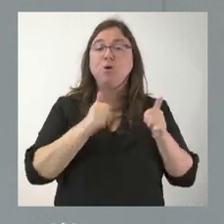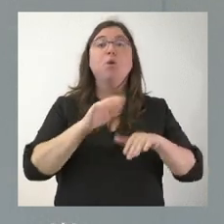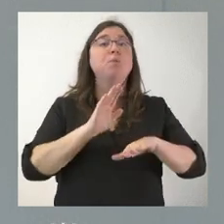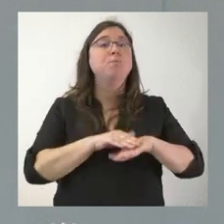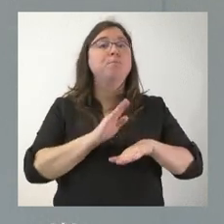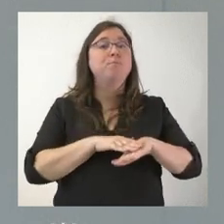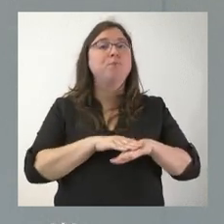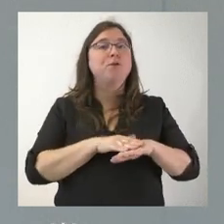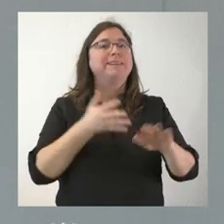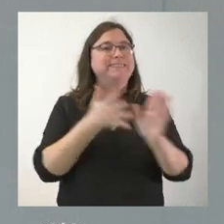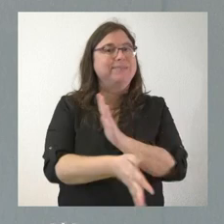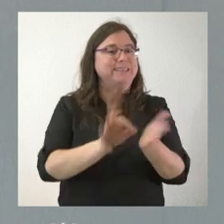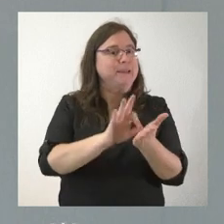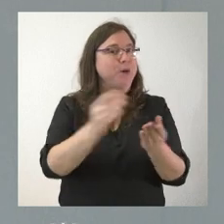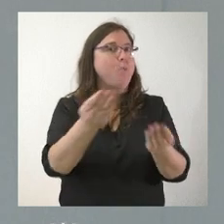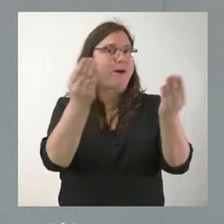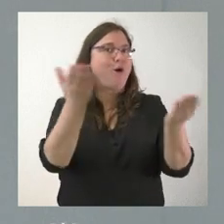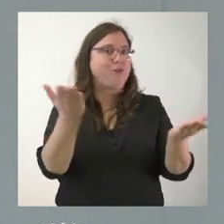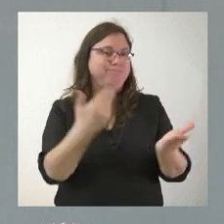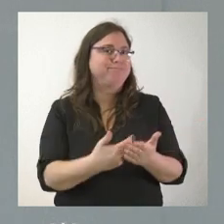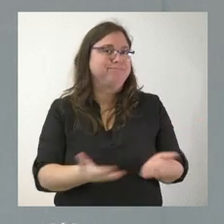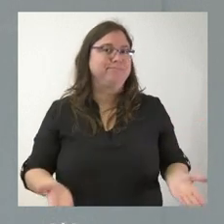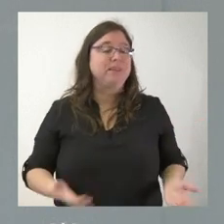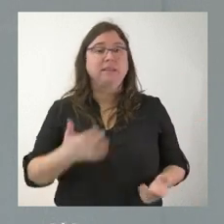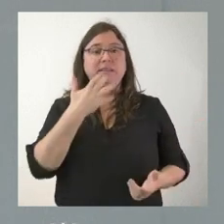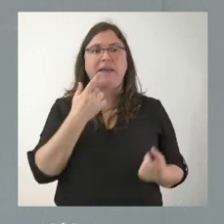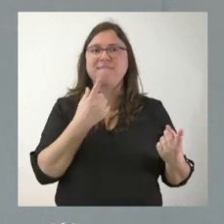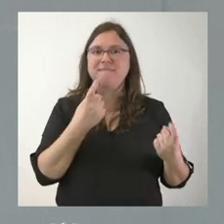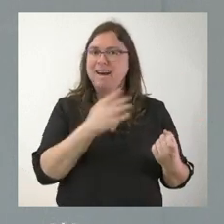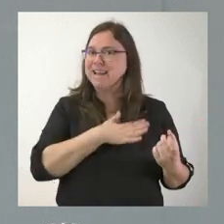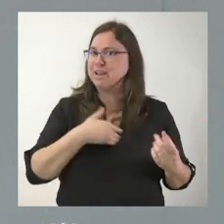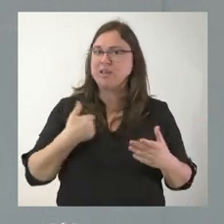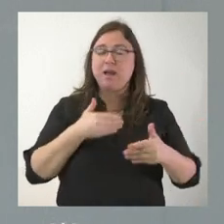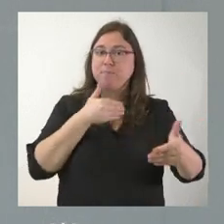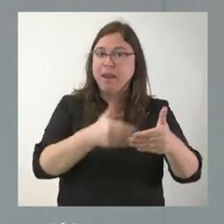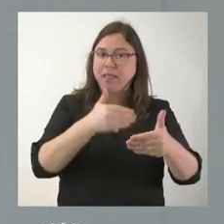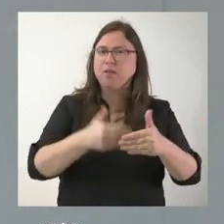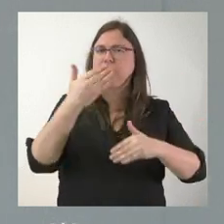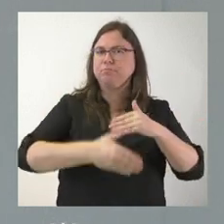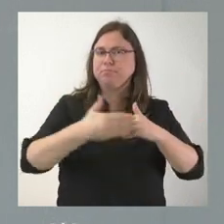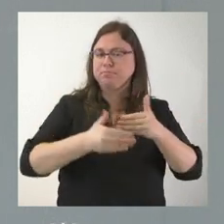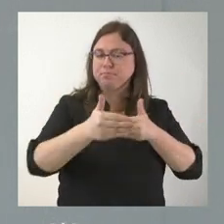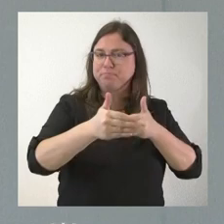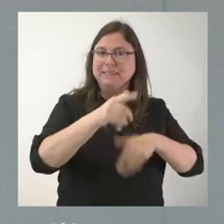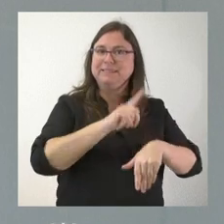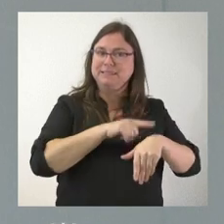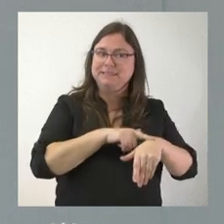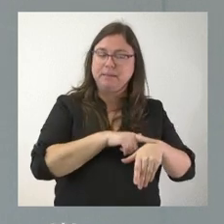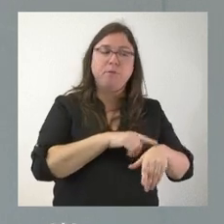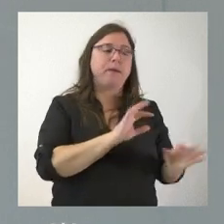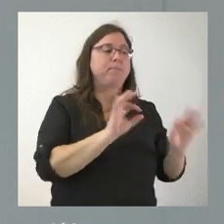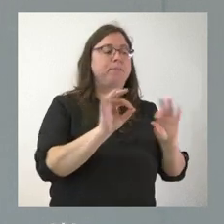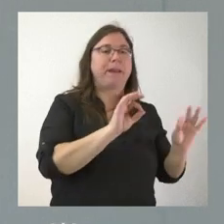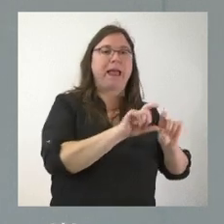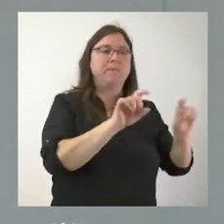porque es la prueba de que el servicio sea mejor porque lo que sí se los demanda es que en un plazo que tenemos de vigencia por parte de la adjudicatario de